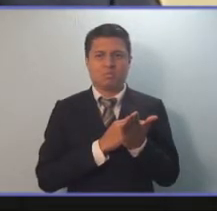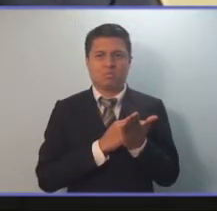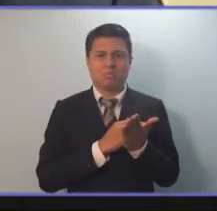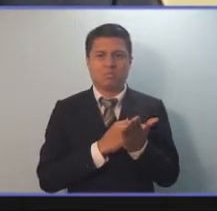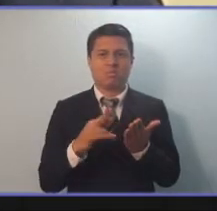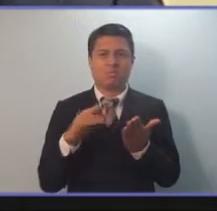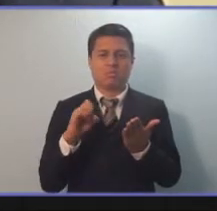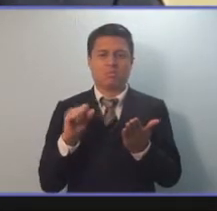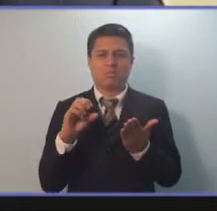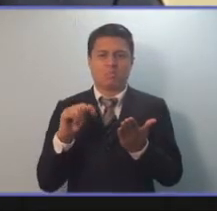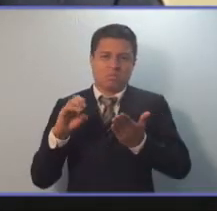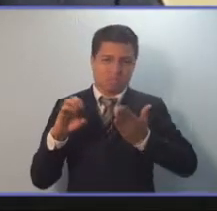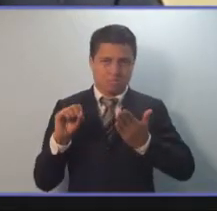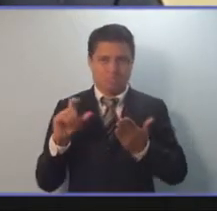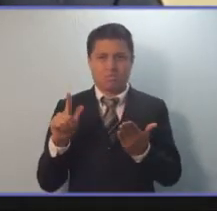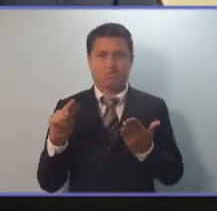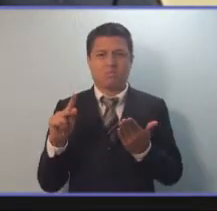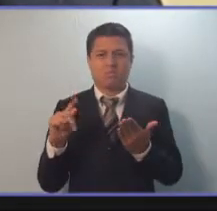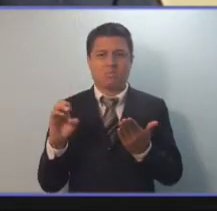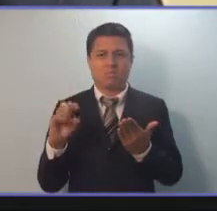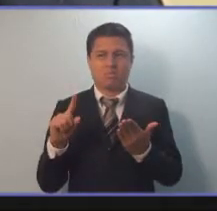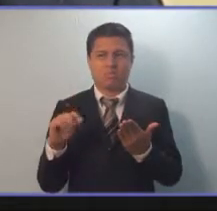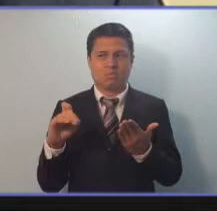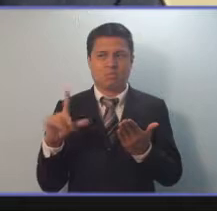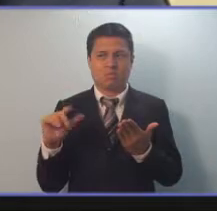René Gustavo Escalante Zelaya,